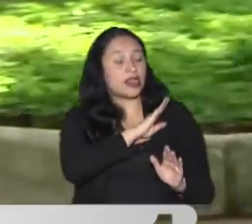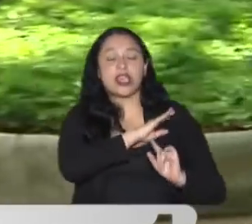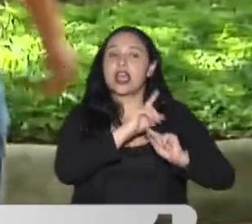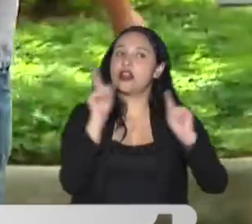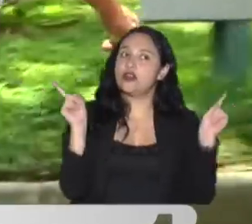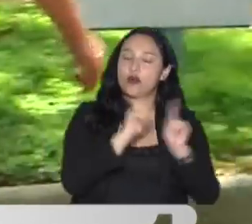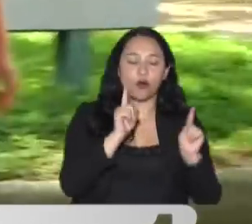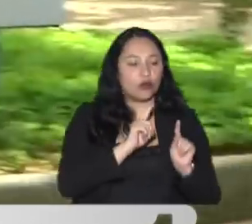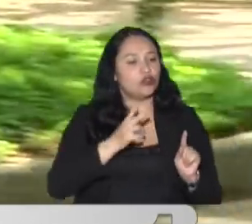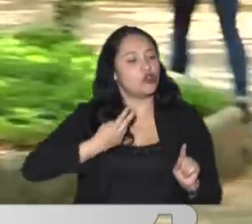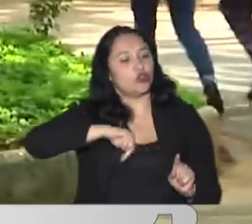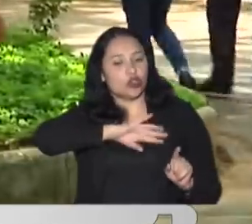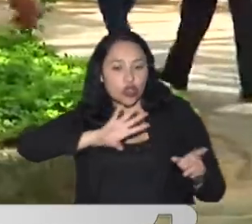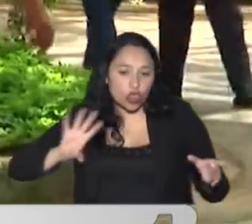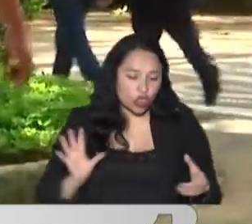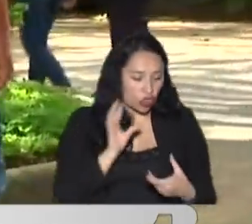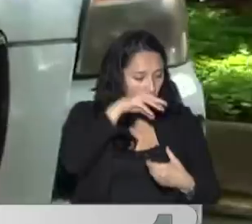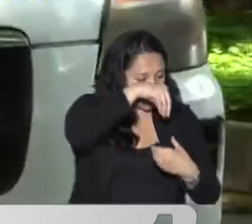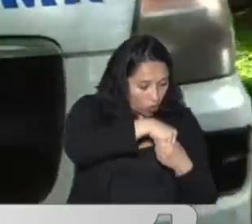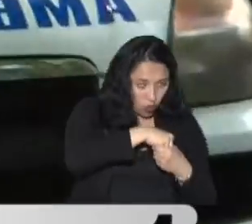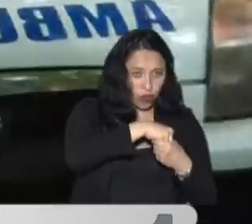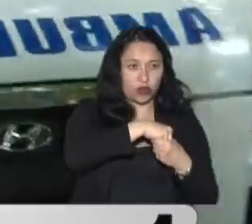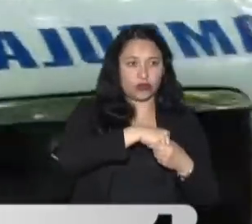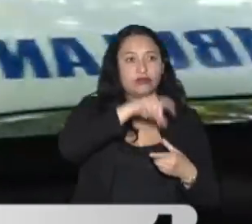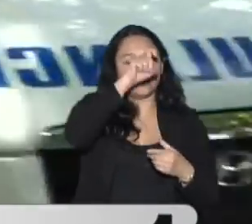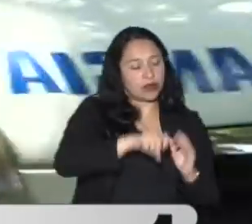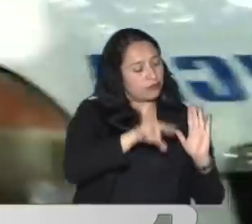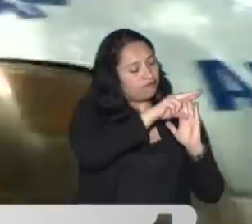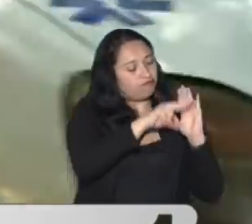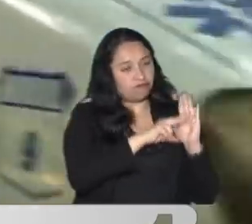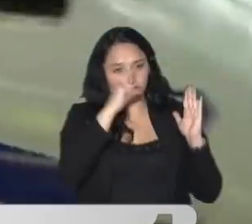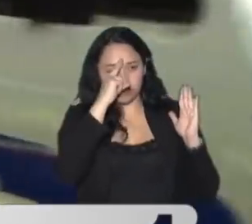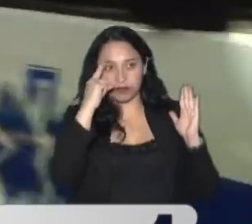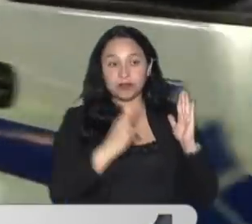somos todos y cada uno de nosotros. En Antioquia hay